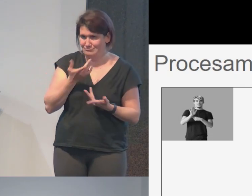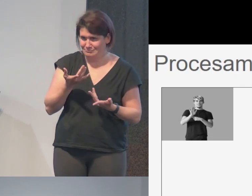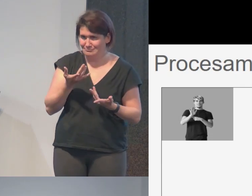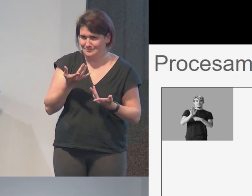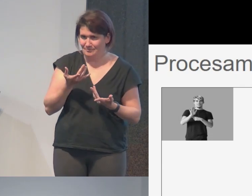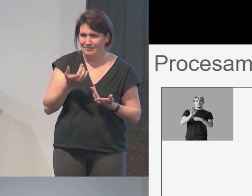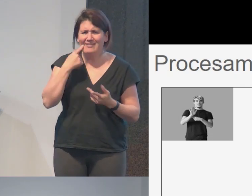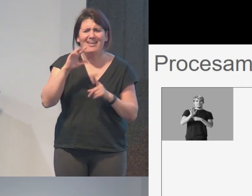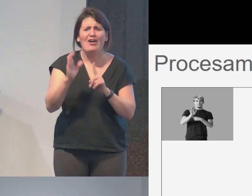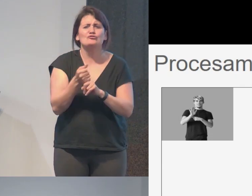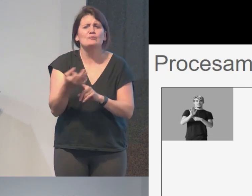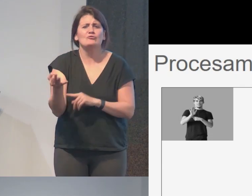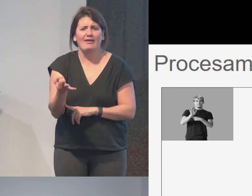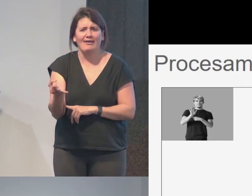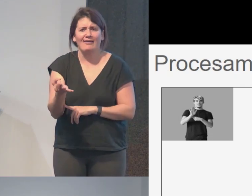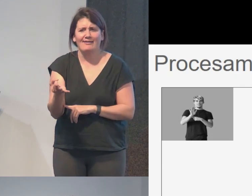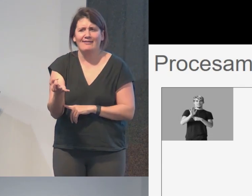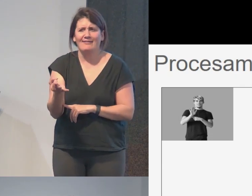¿Y qué encontramos?